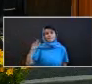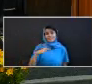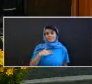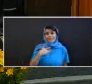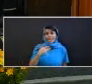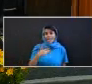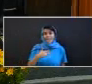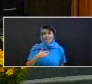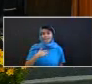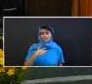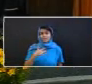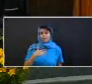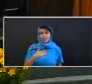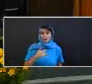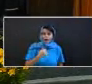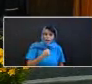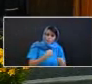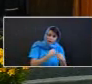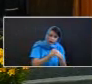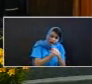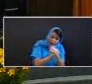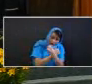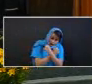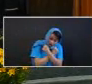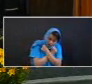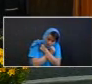me siento